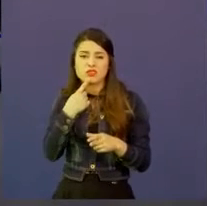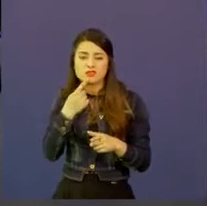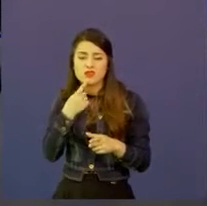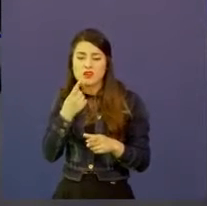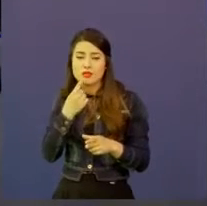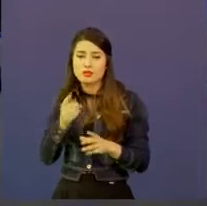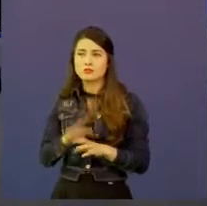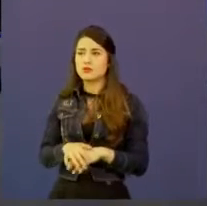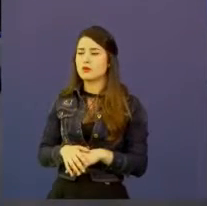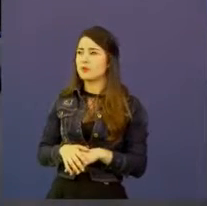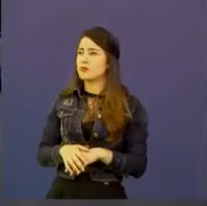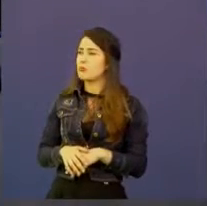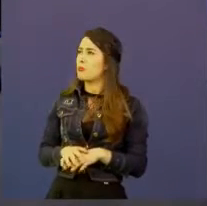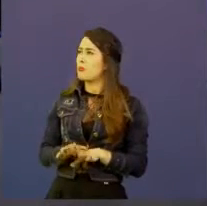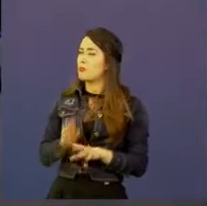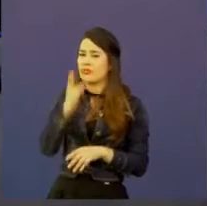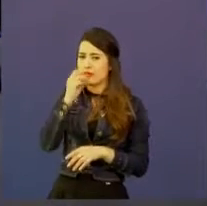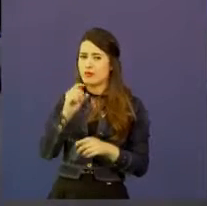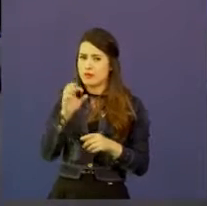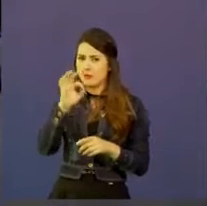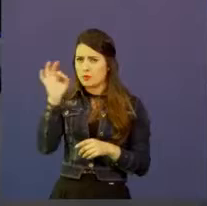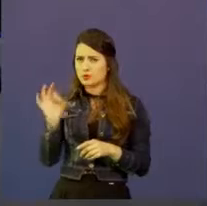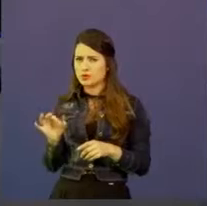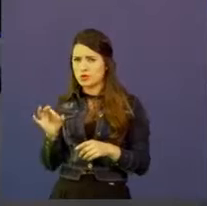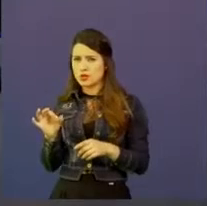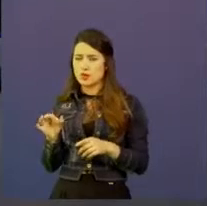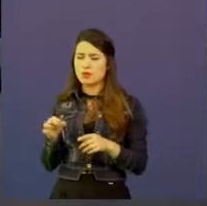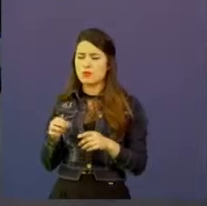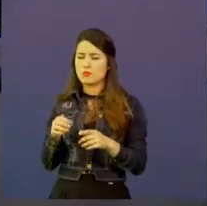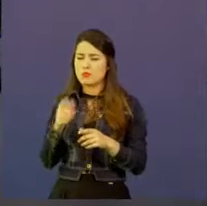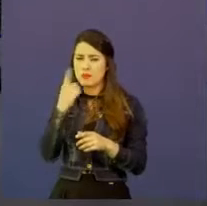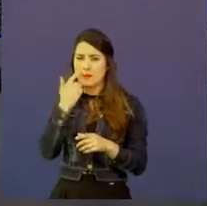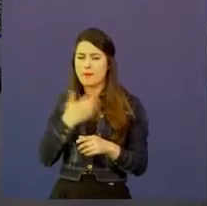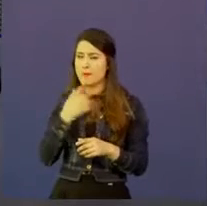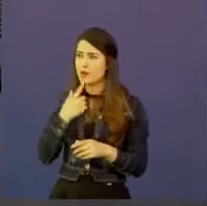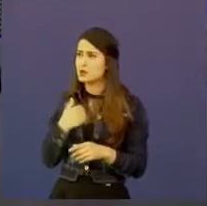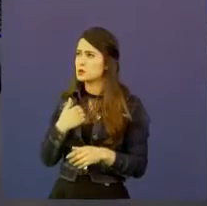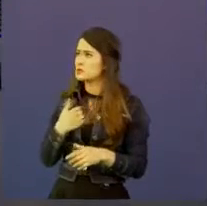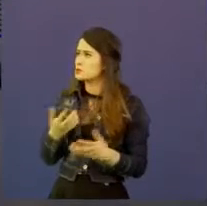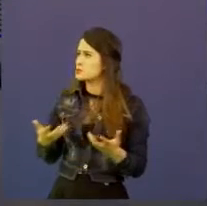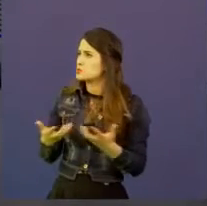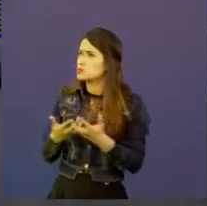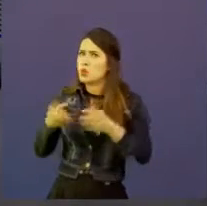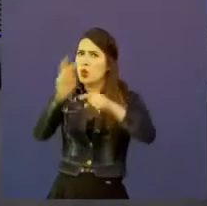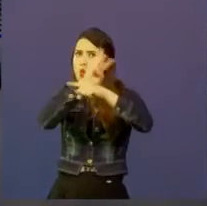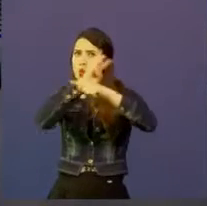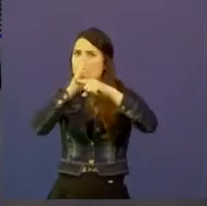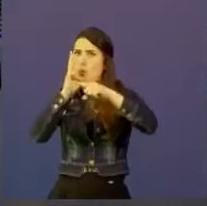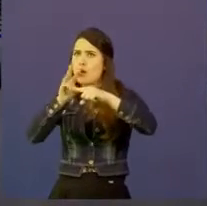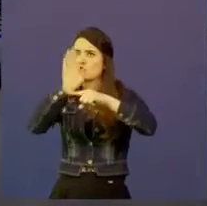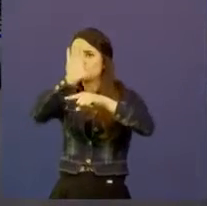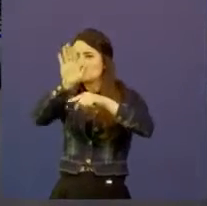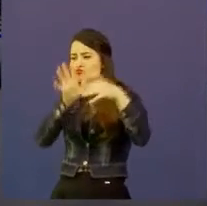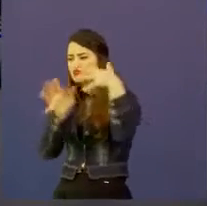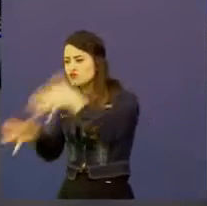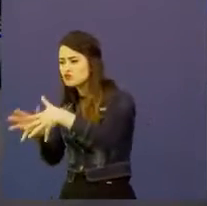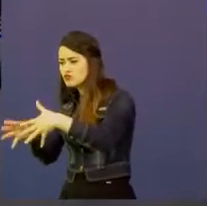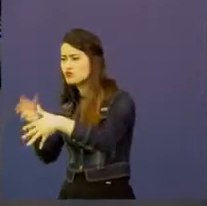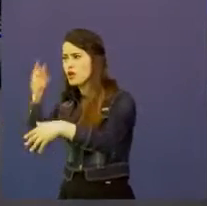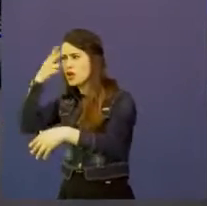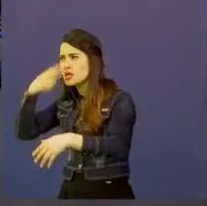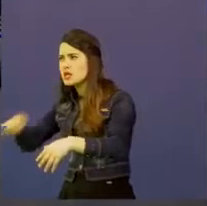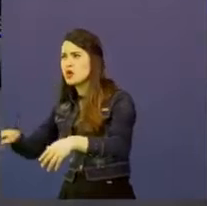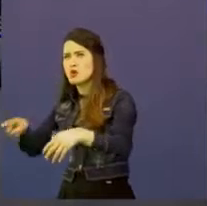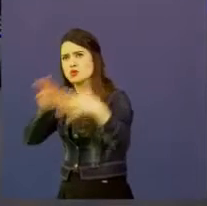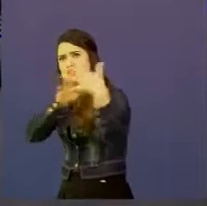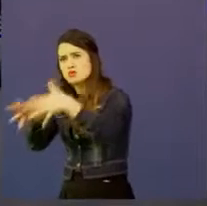cosas maravillosas que realmente hay en Internet para que la calidad educativa sea cada día mejor. Entonces, ¿sí? Lo que